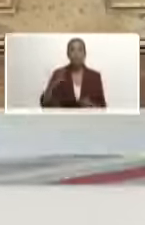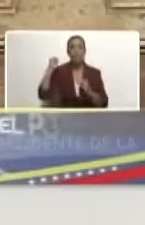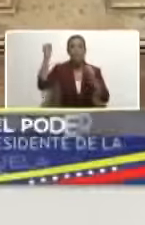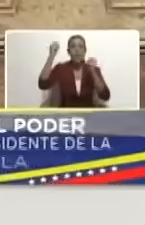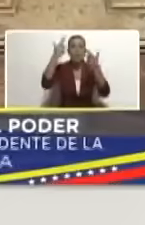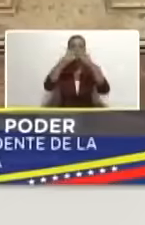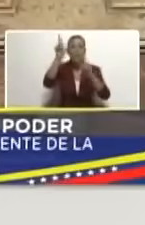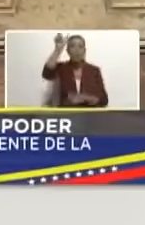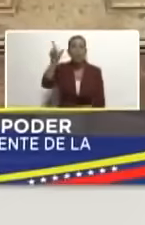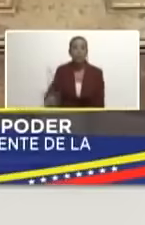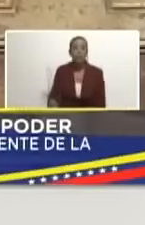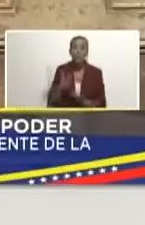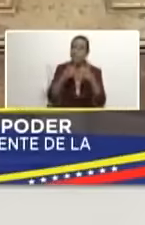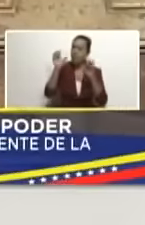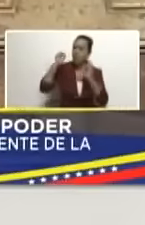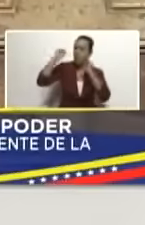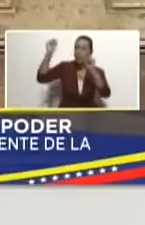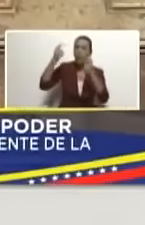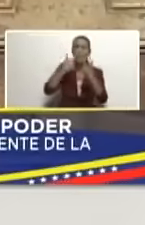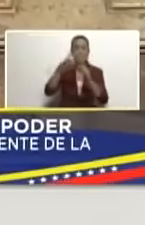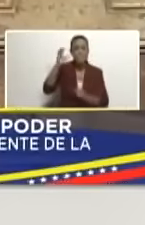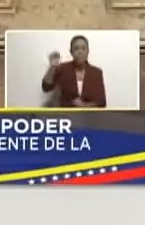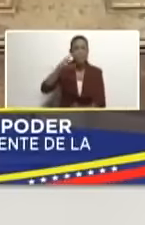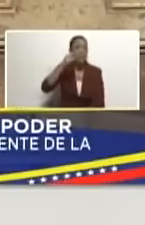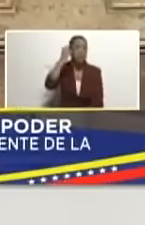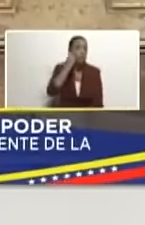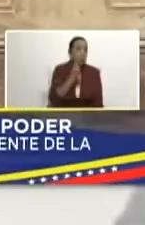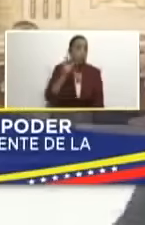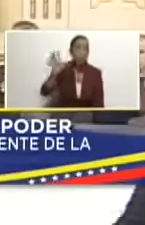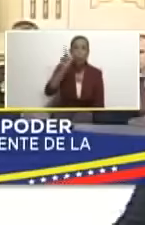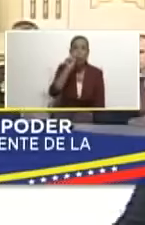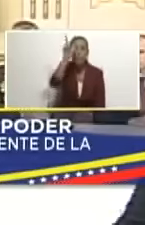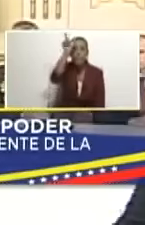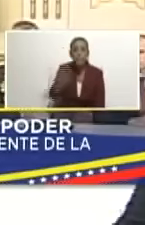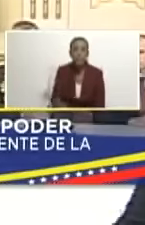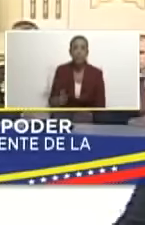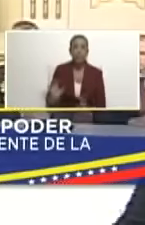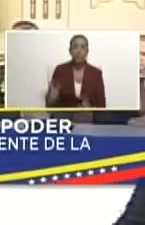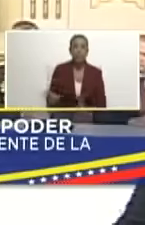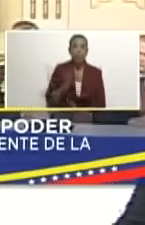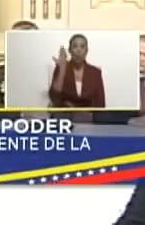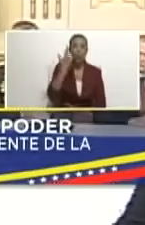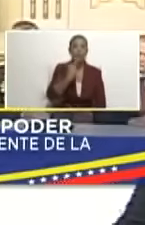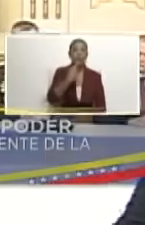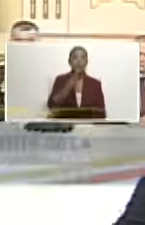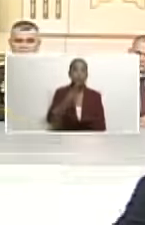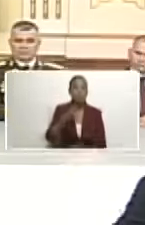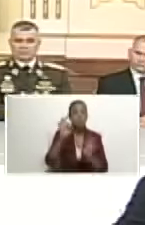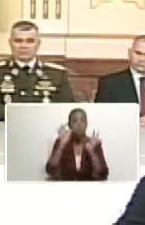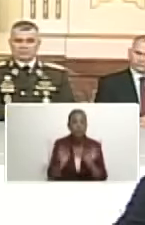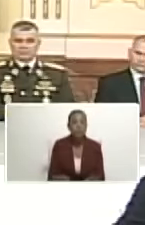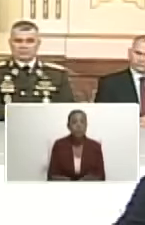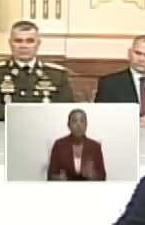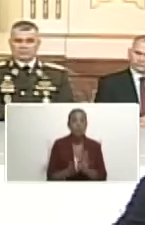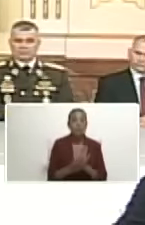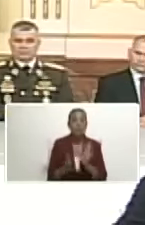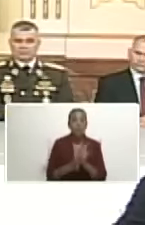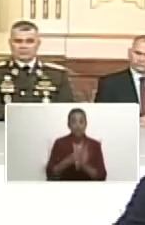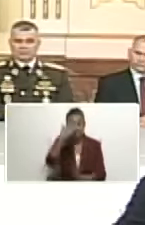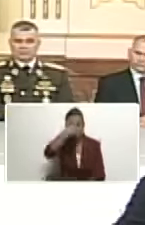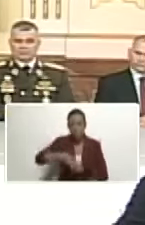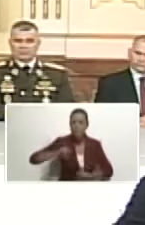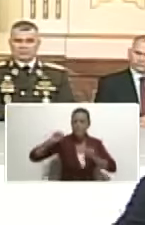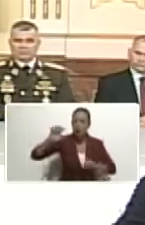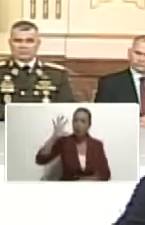los libertadores! ¡Viva Bolívar! ¡Viva Sucre! Y sobre todo decirlo desde una